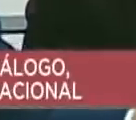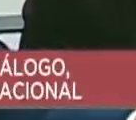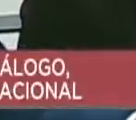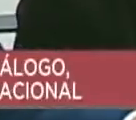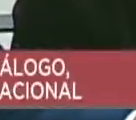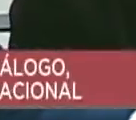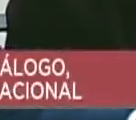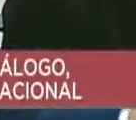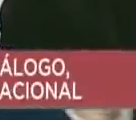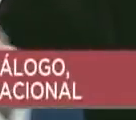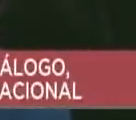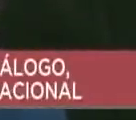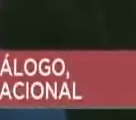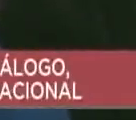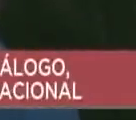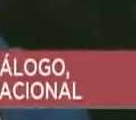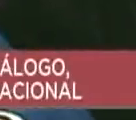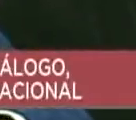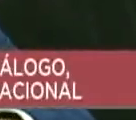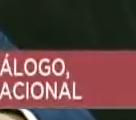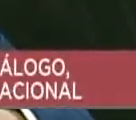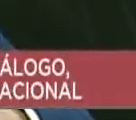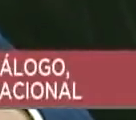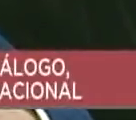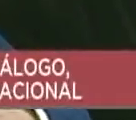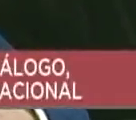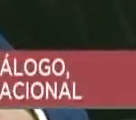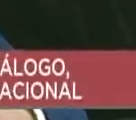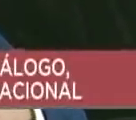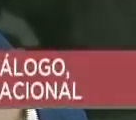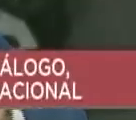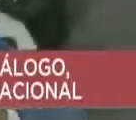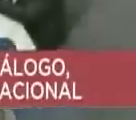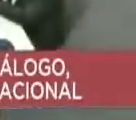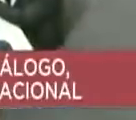señor presidente de la Asamblea Nacional, doctor Jorge Rodríguez,